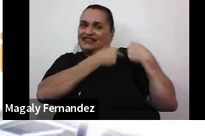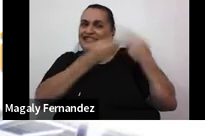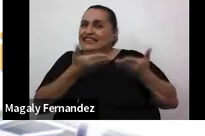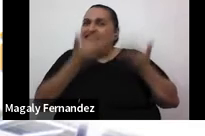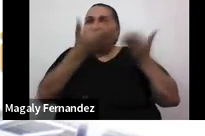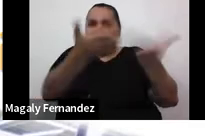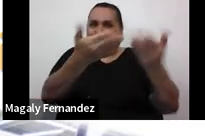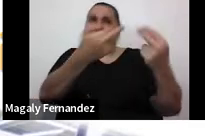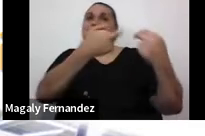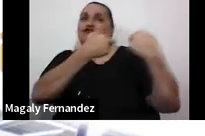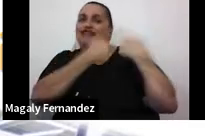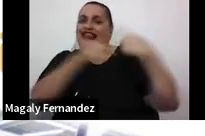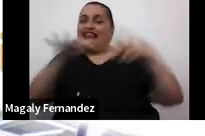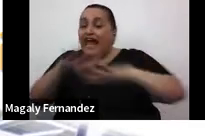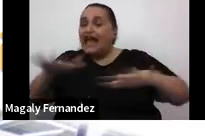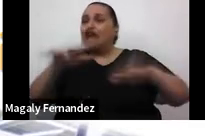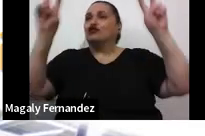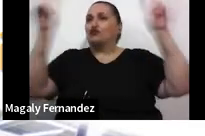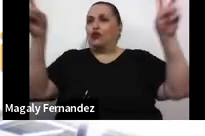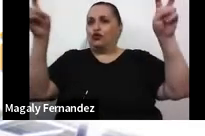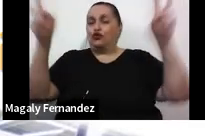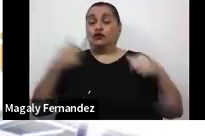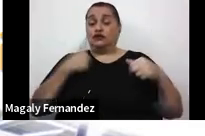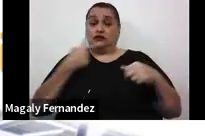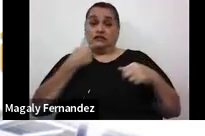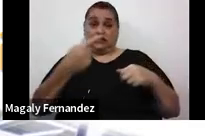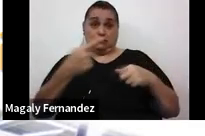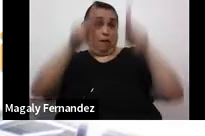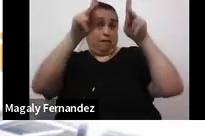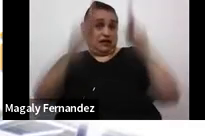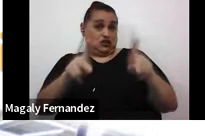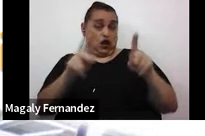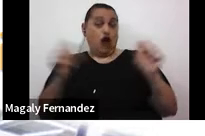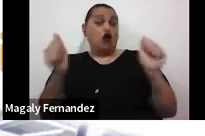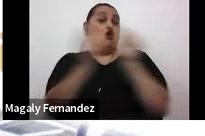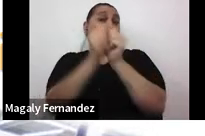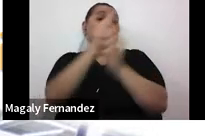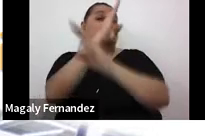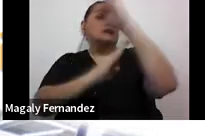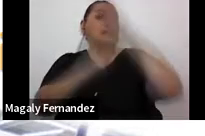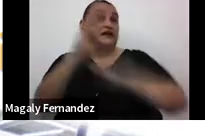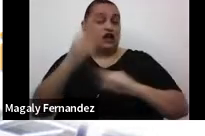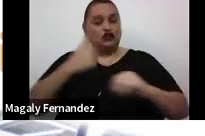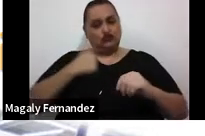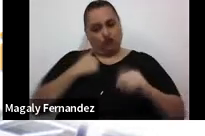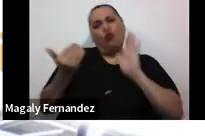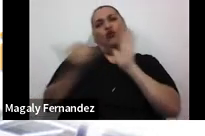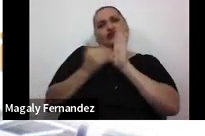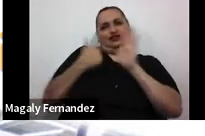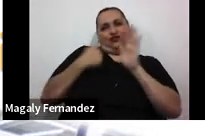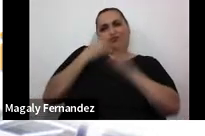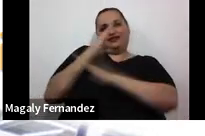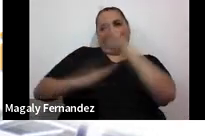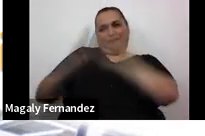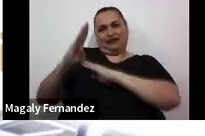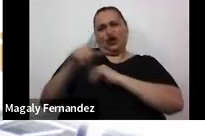cuando decimos persona con discapacidad entonces la que tiene la discapacidad soy yo nuevamente por lo menos yo les invito